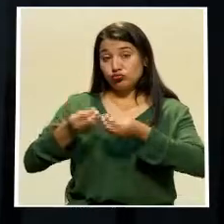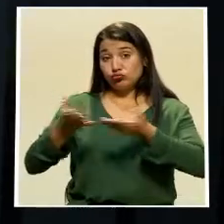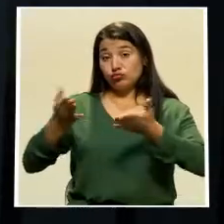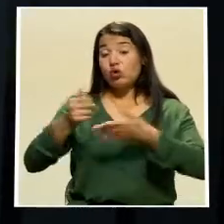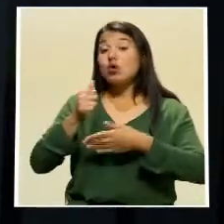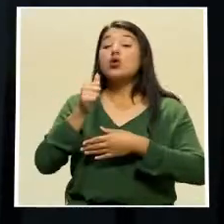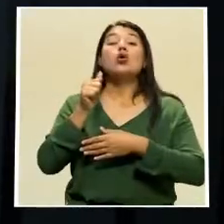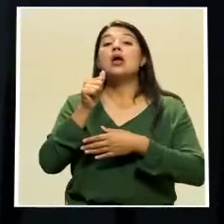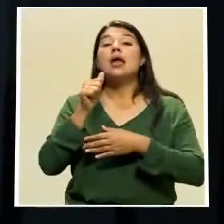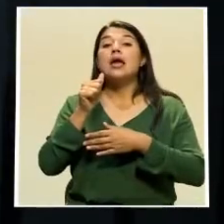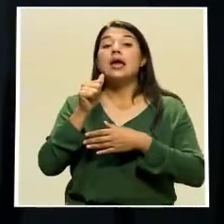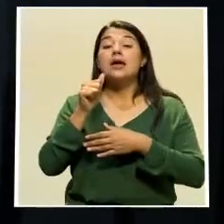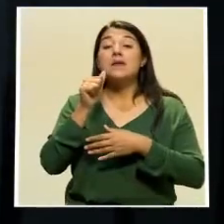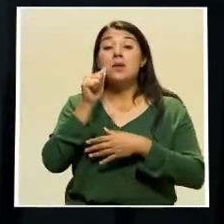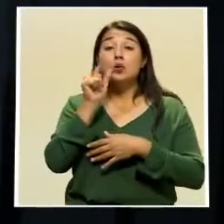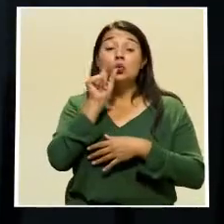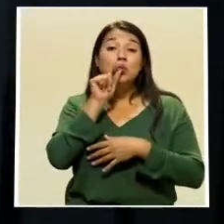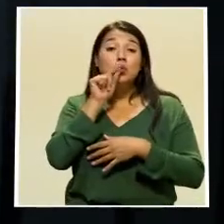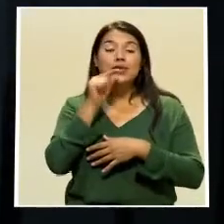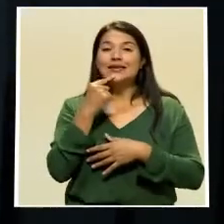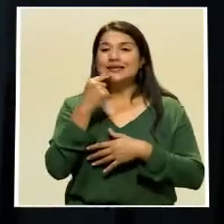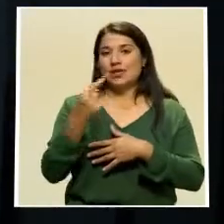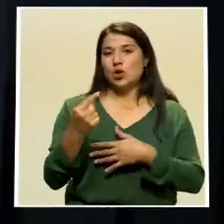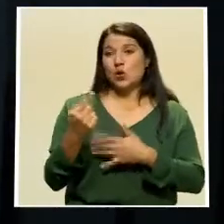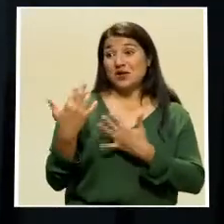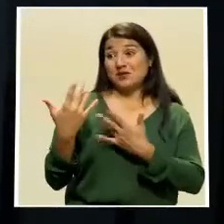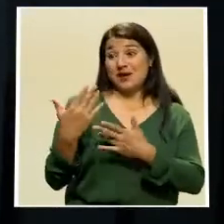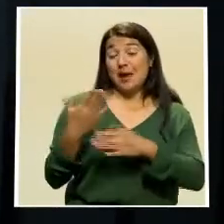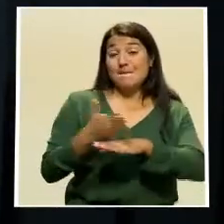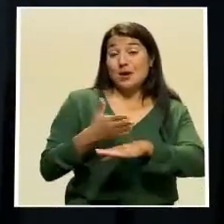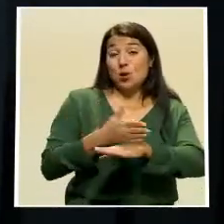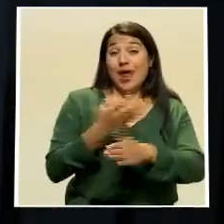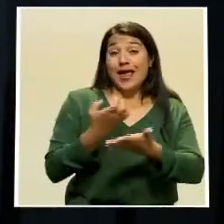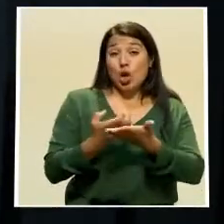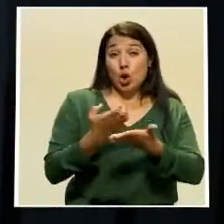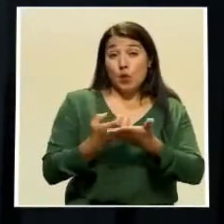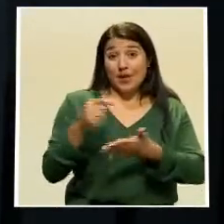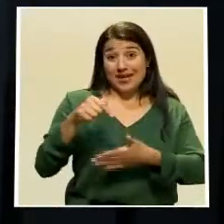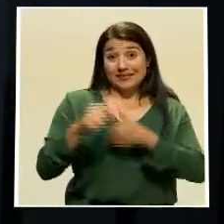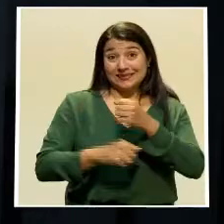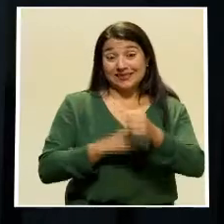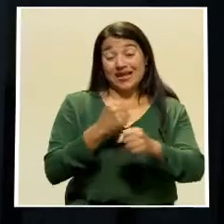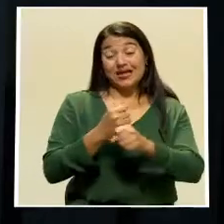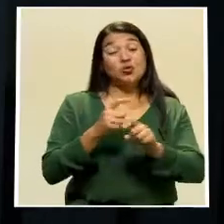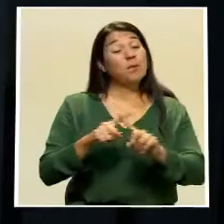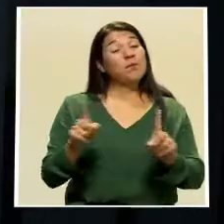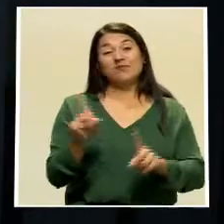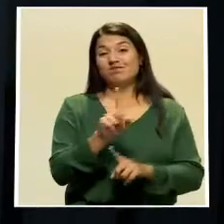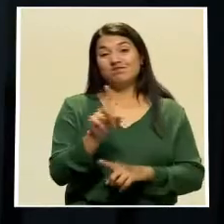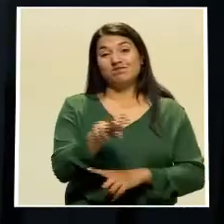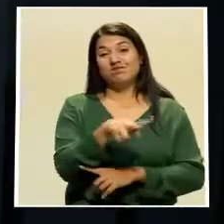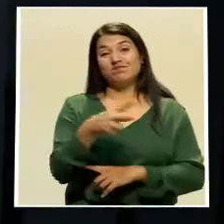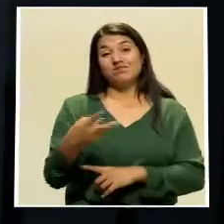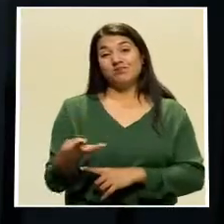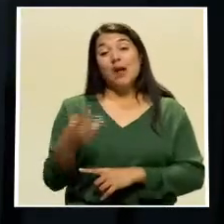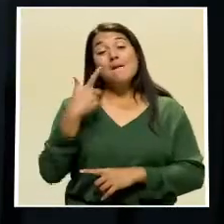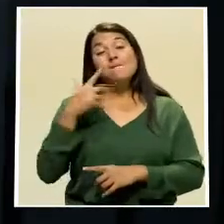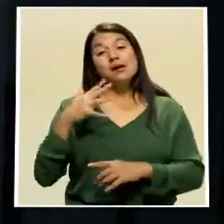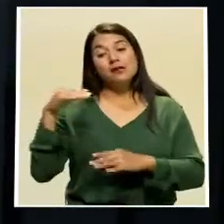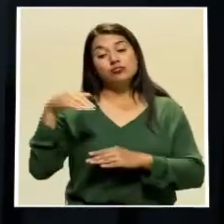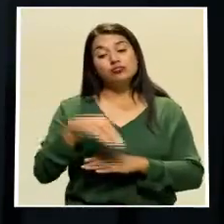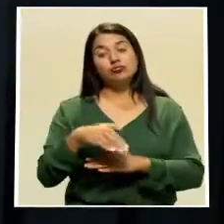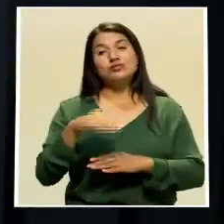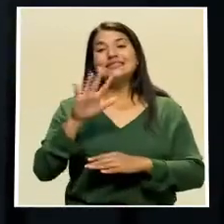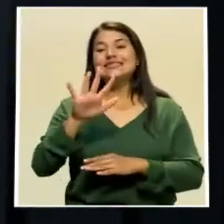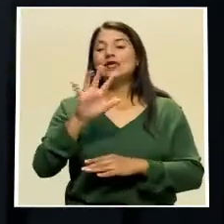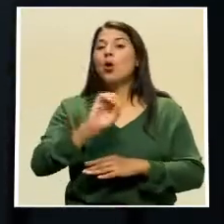se esperaba que la economía nacional creciera este año, pero más bien se espera o se estima que decrezca en un 5% según